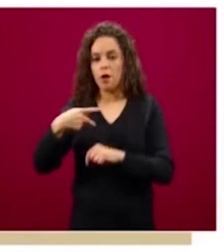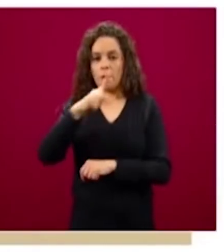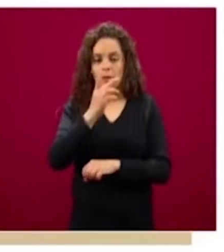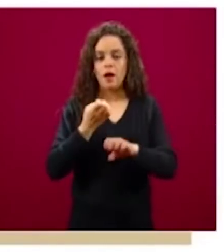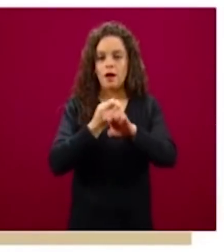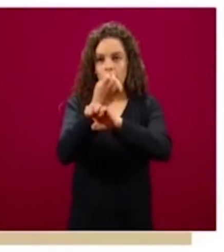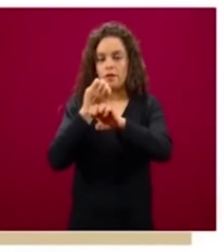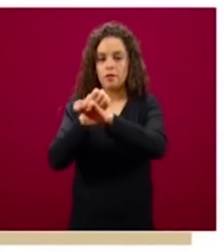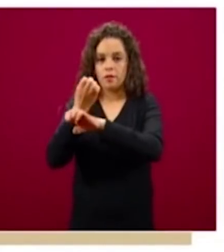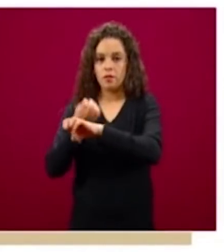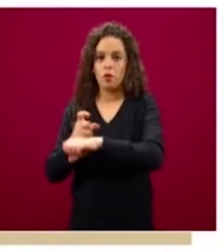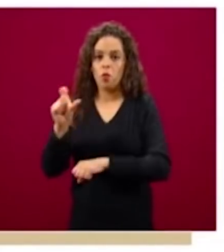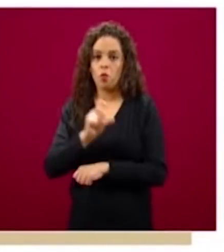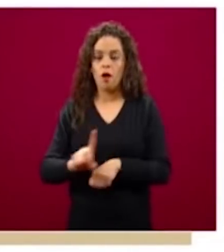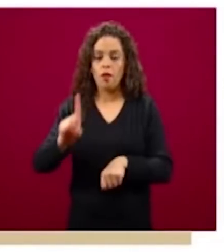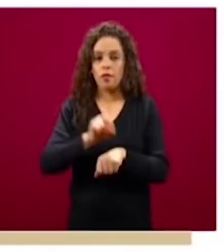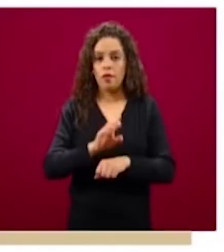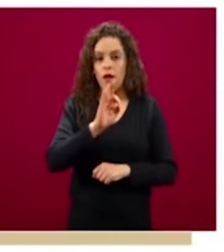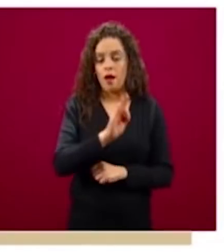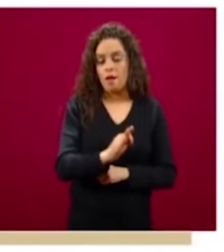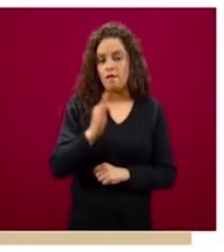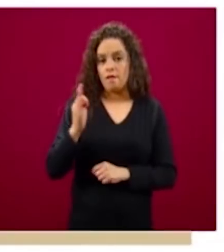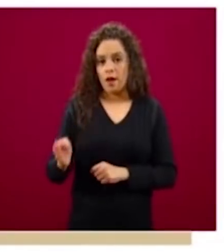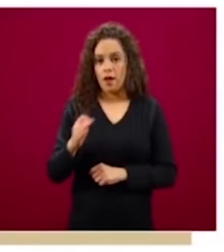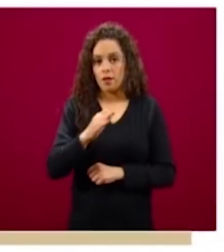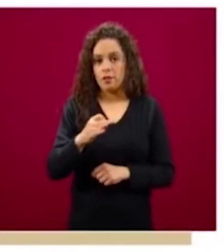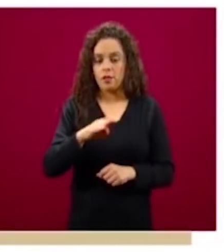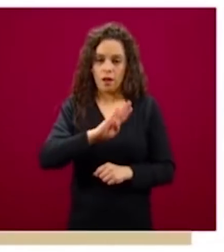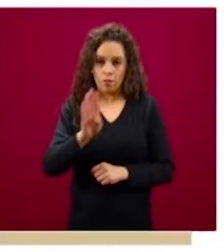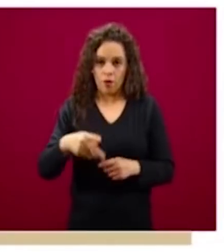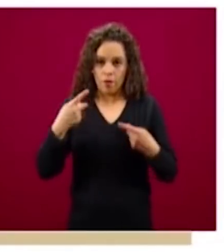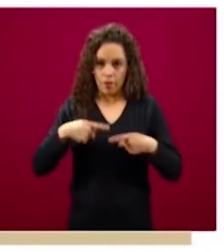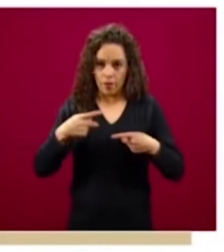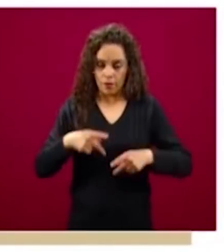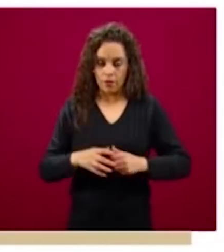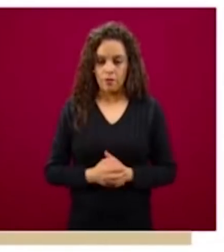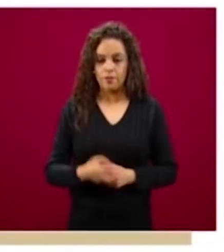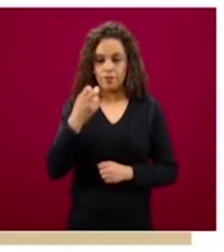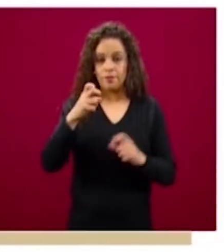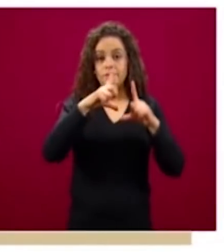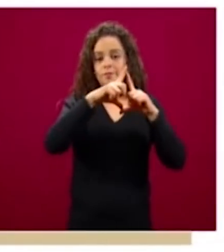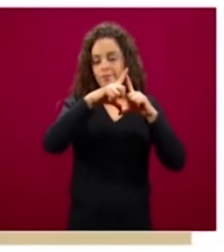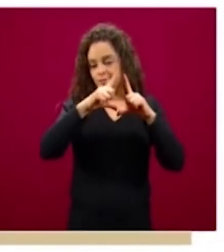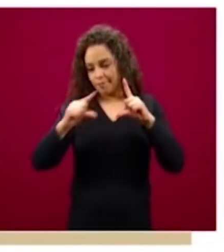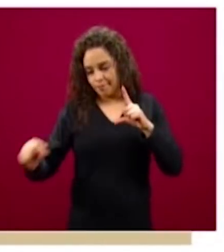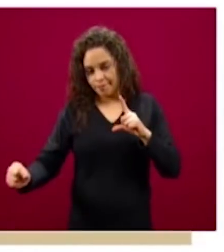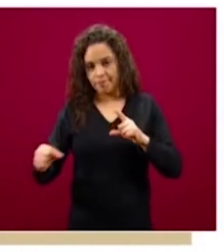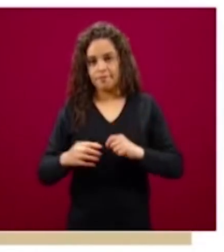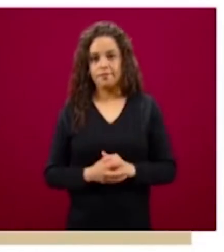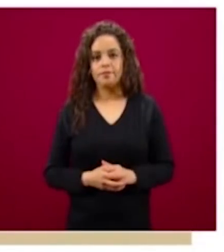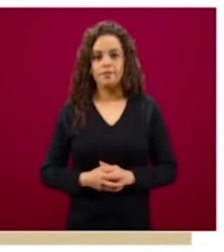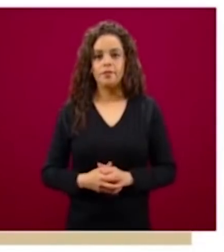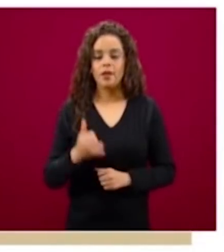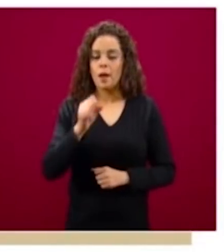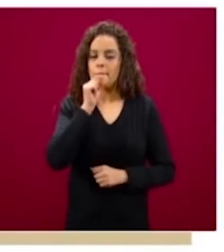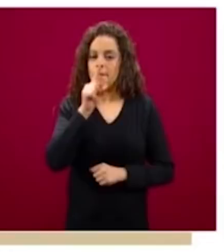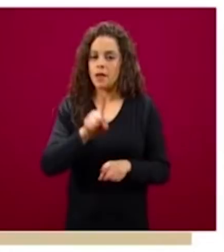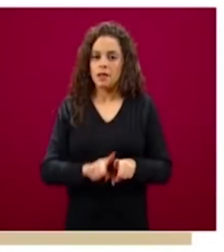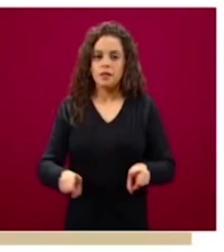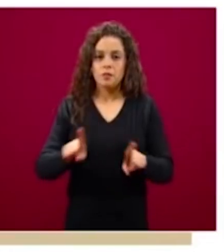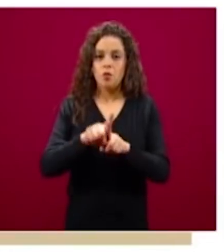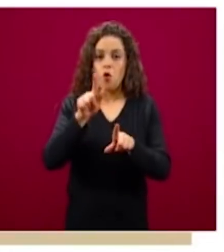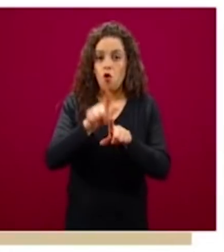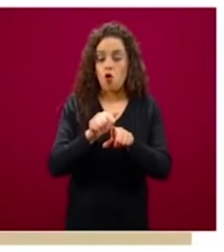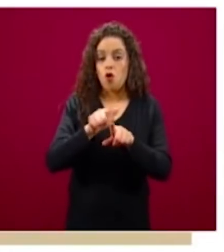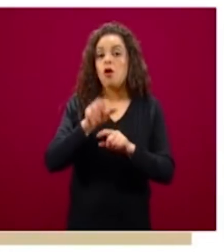ocurrencia. Aquí podemos ver en orden descendente en relación a las defunciones confirmadas, y también las barras igual de